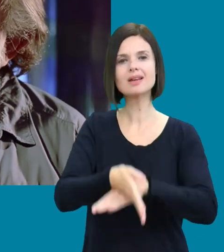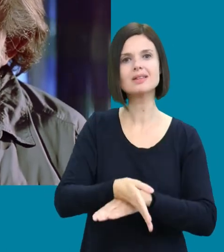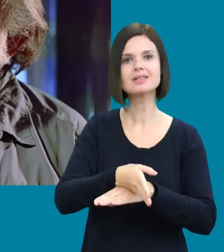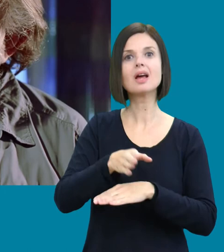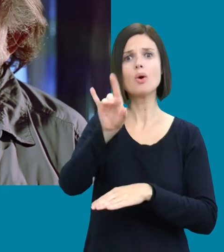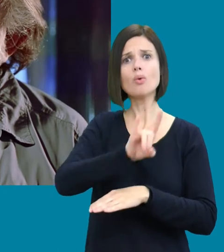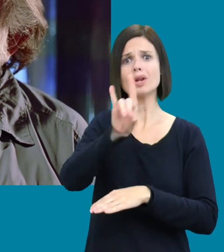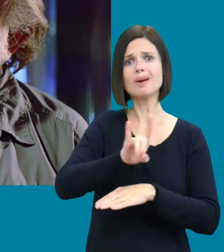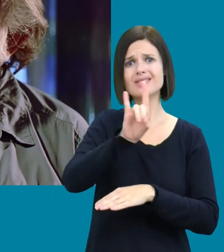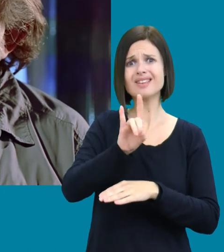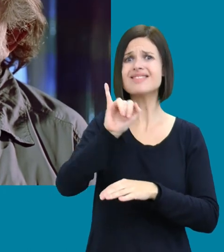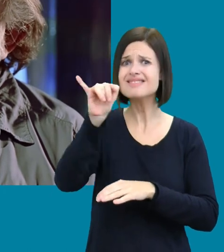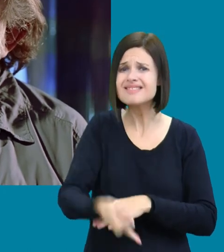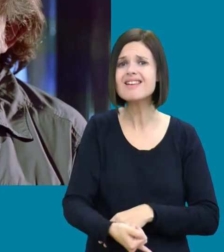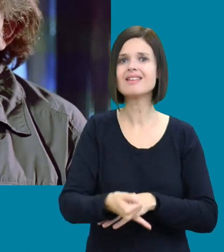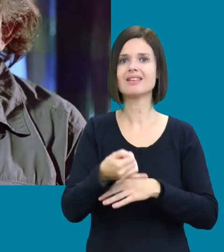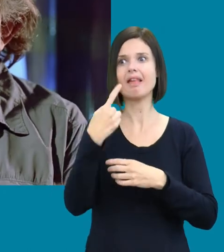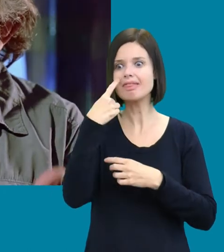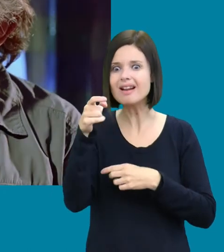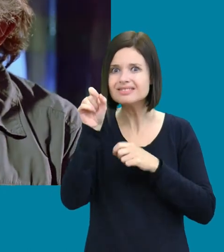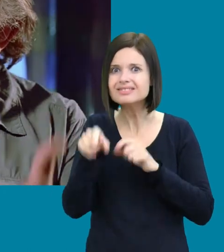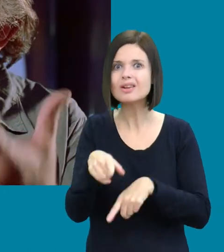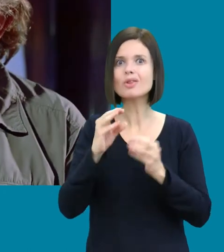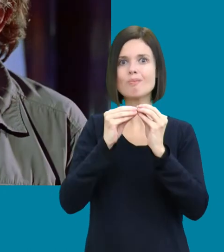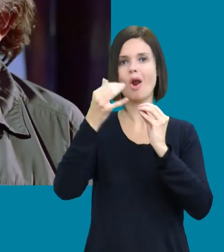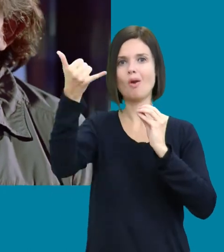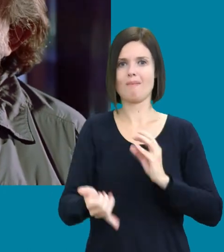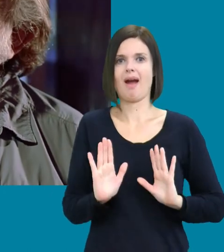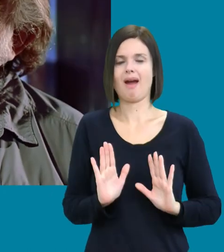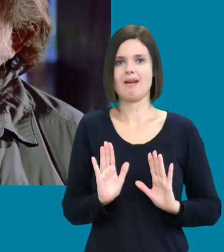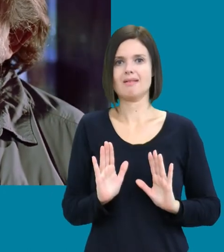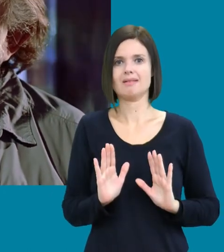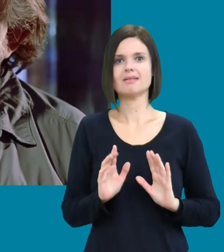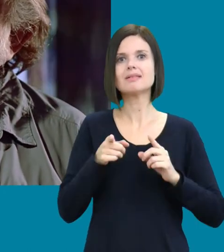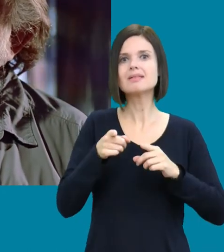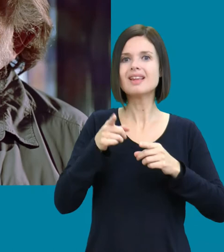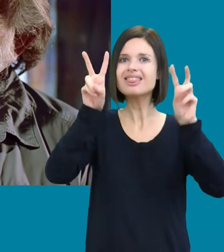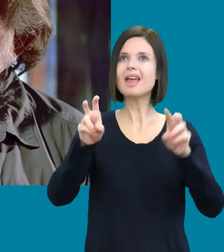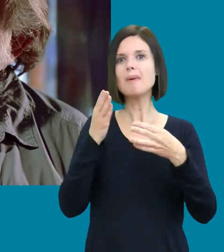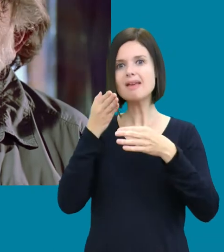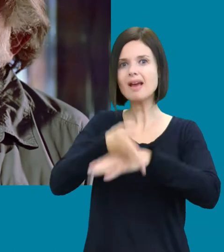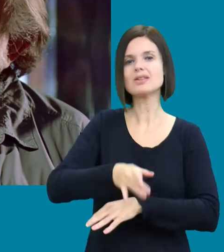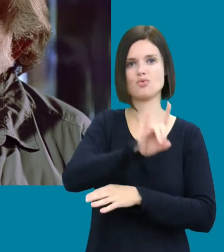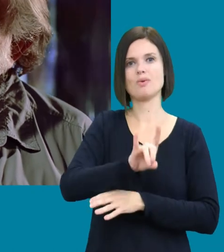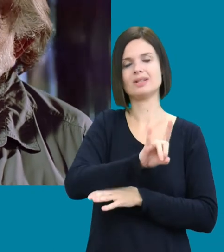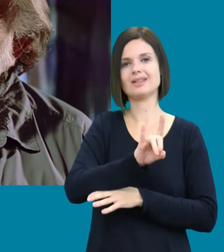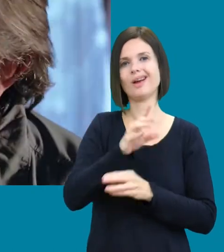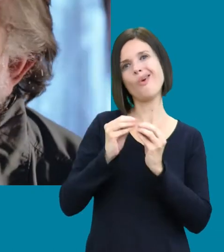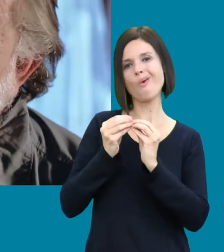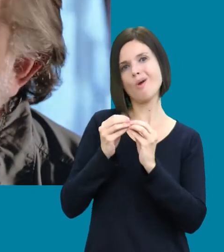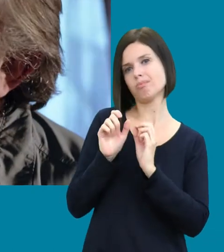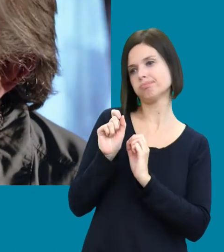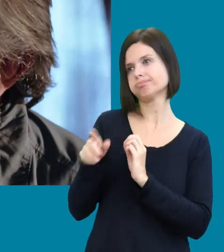como una universidad se tiene que dar cuenta que hay un problema en lo que hace al ingreso de la universidad y que no es un problema